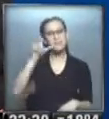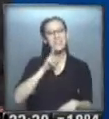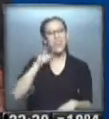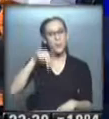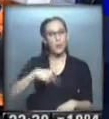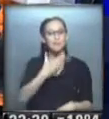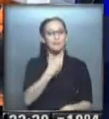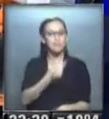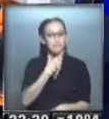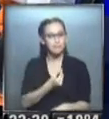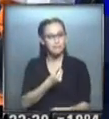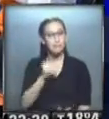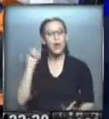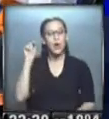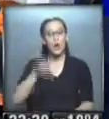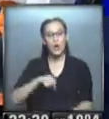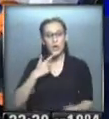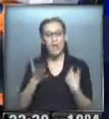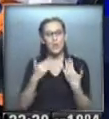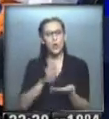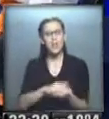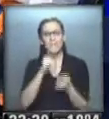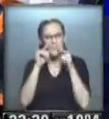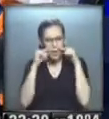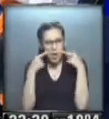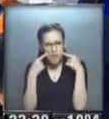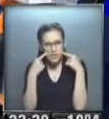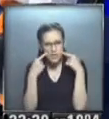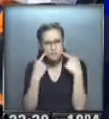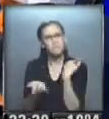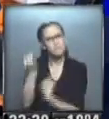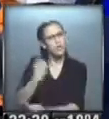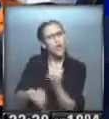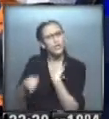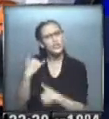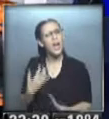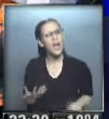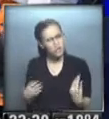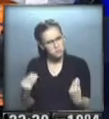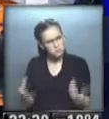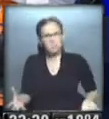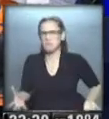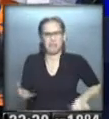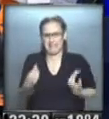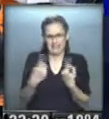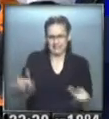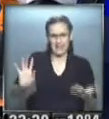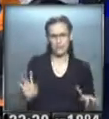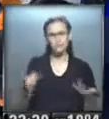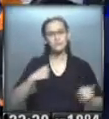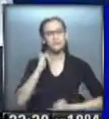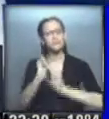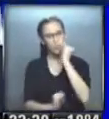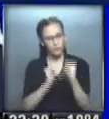Mañani, pero que hoy va a hablar de bigotes. Voy a hablar de bigotes. Cuéntenos, Mañani, ¿qué está tramando? Bueno, te cuento.